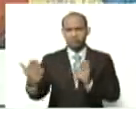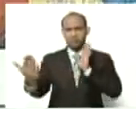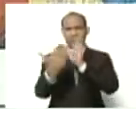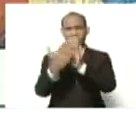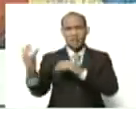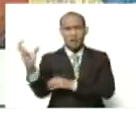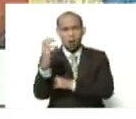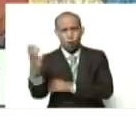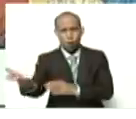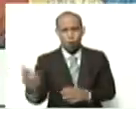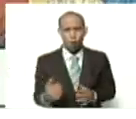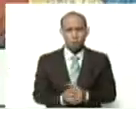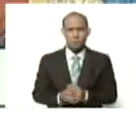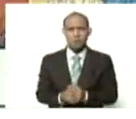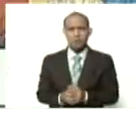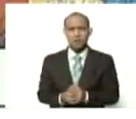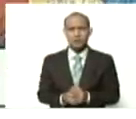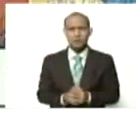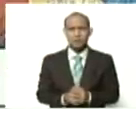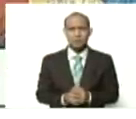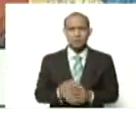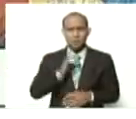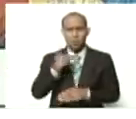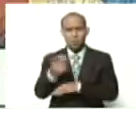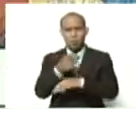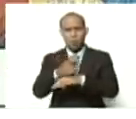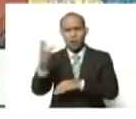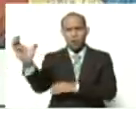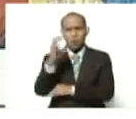ataques sucios del gobierno colombiano.